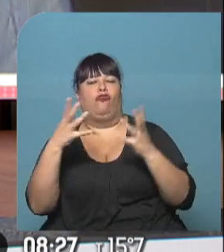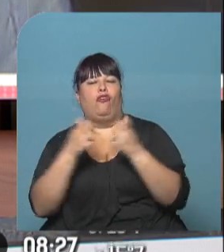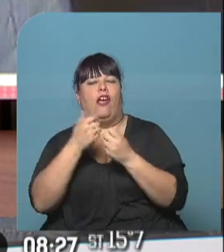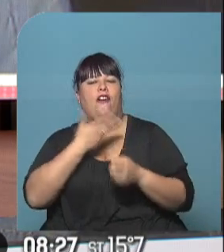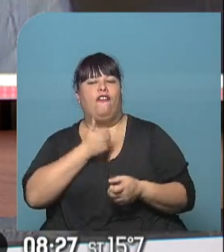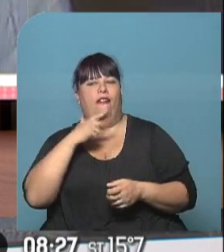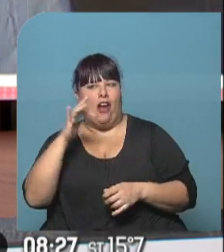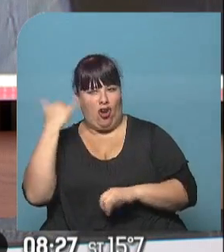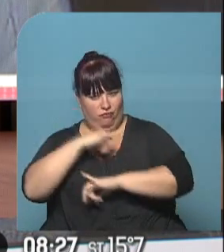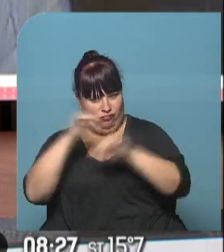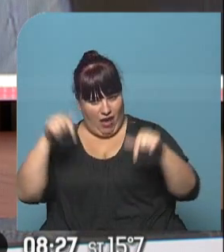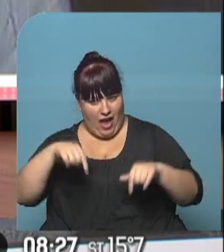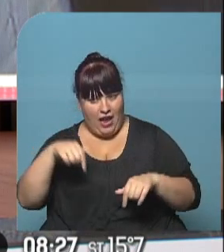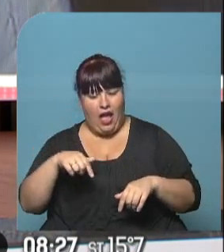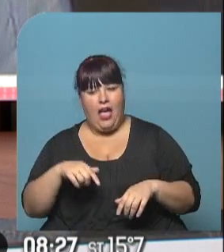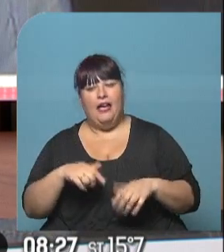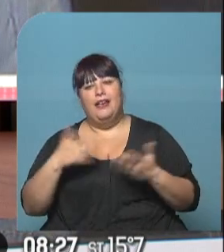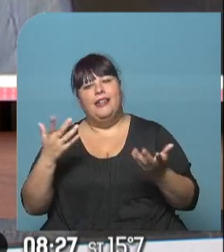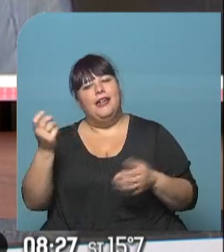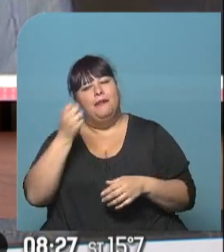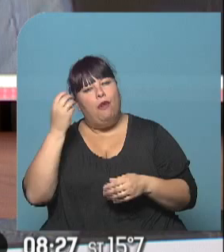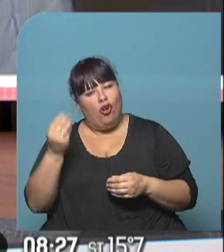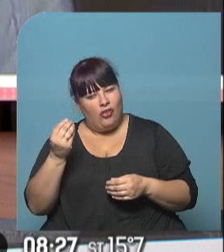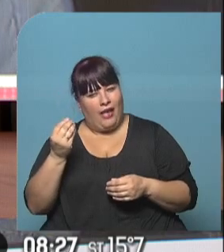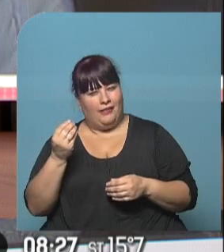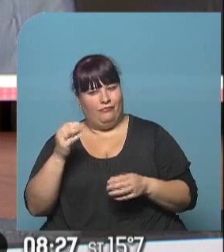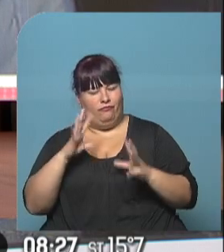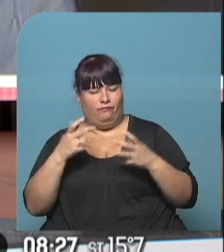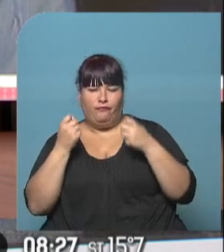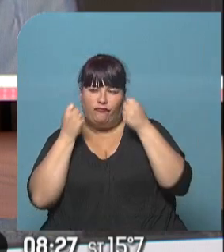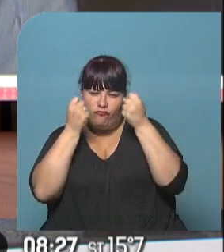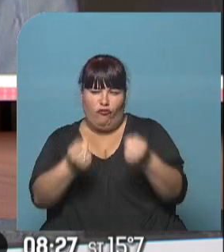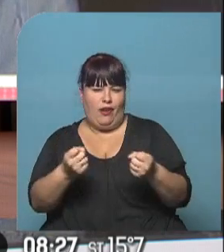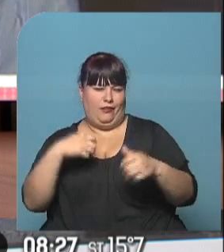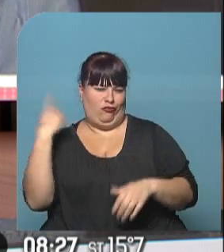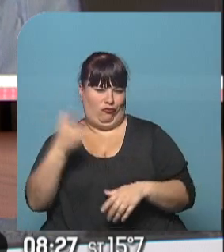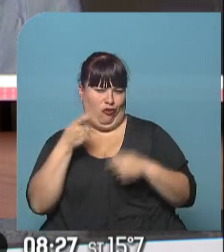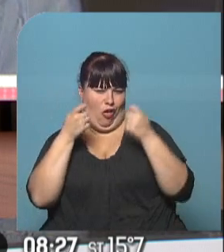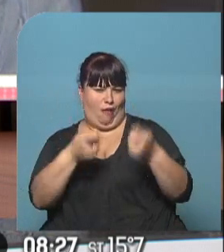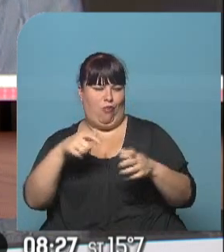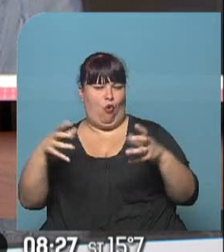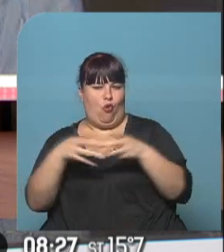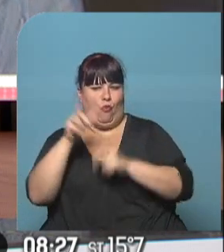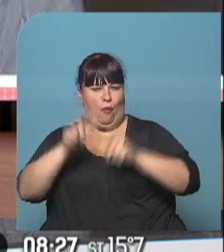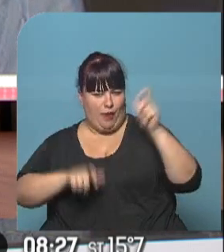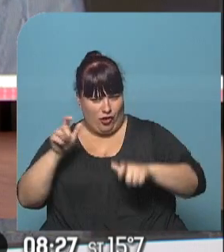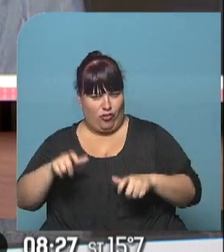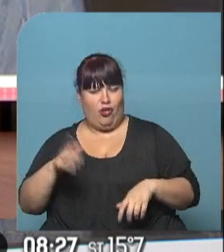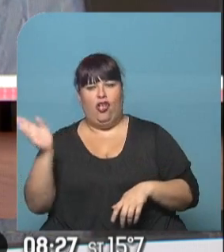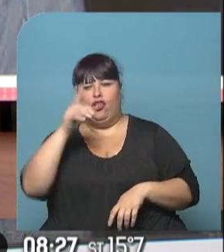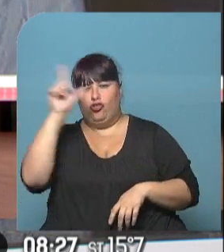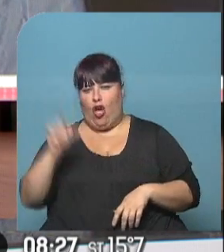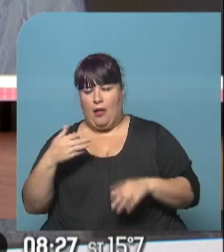bayern lo anunciamos aquí y lo importante es esta fuerza inmensa que está haciendo este grupo de personas y todo el país